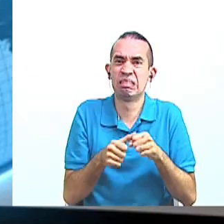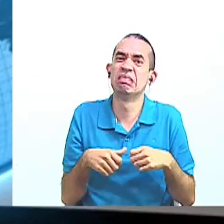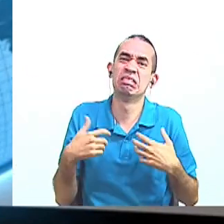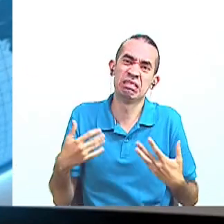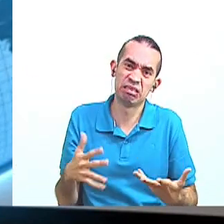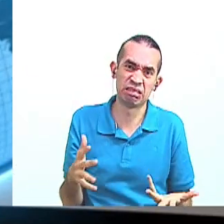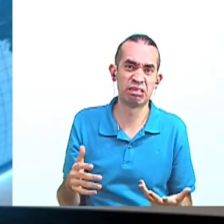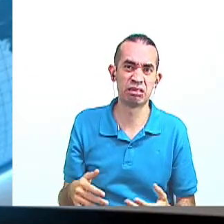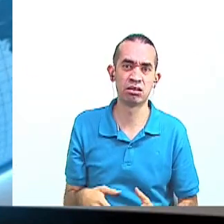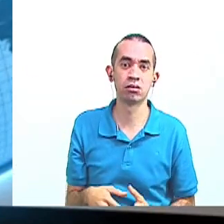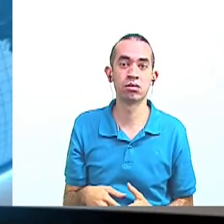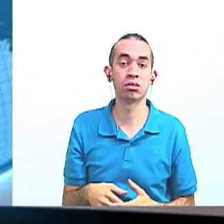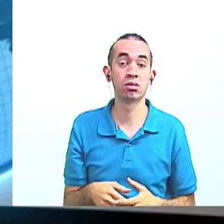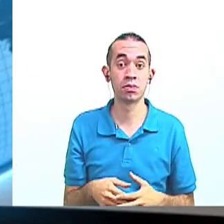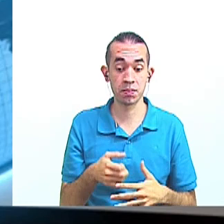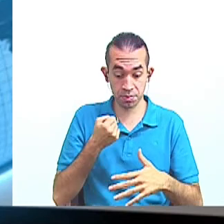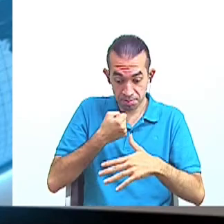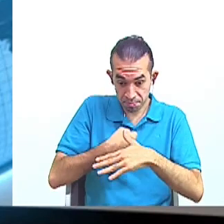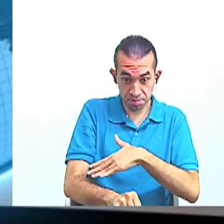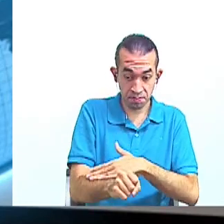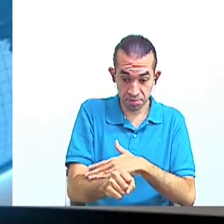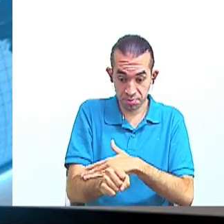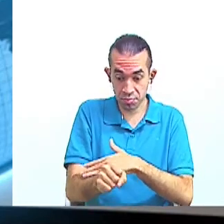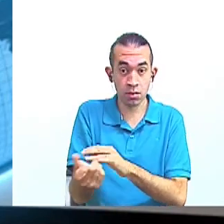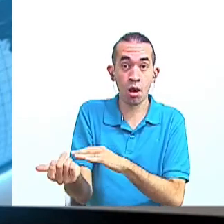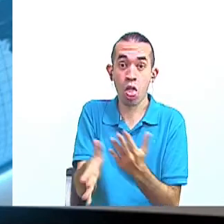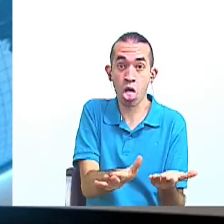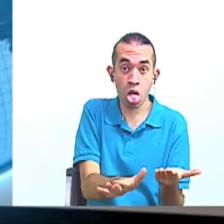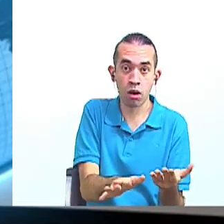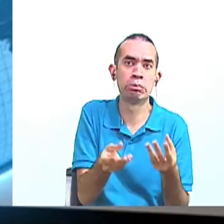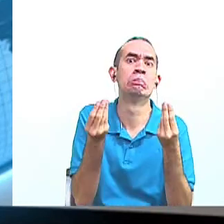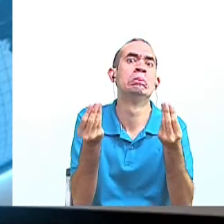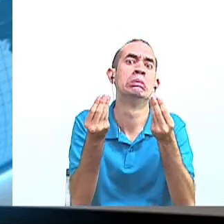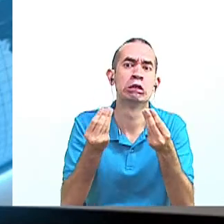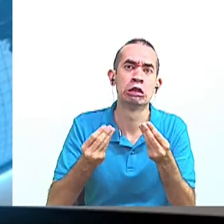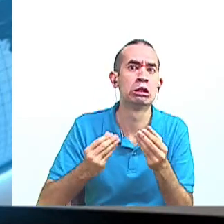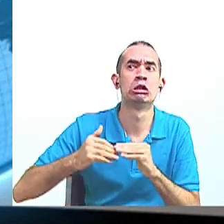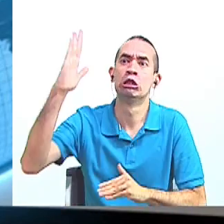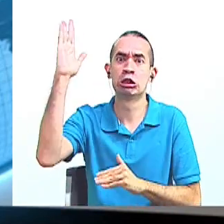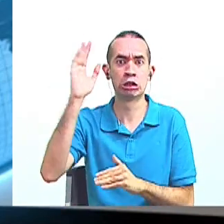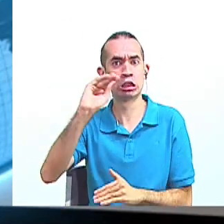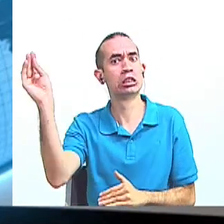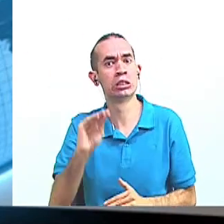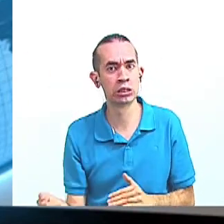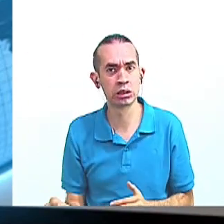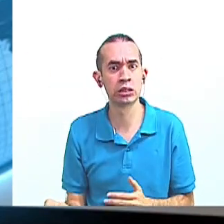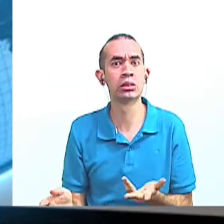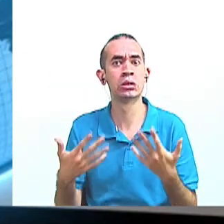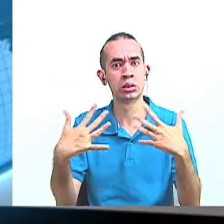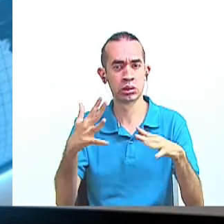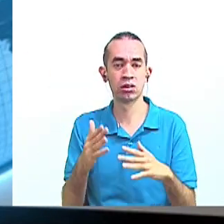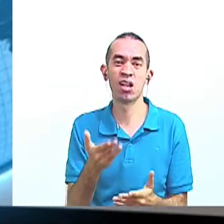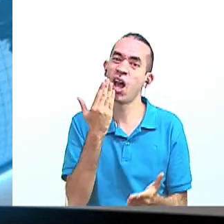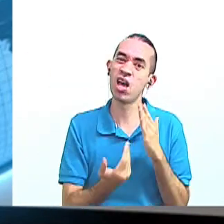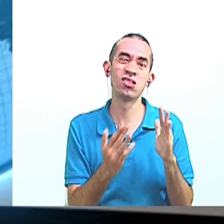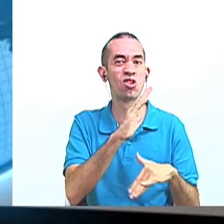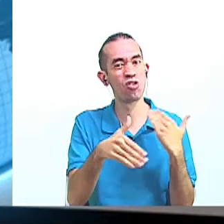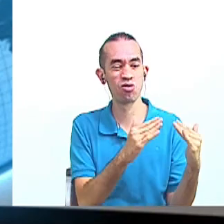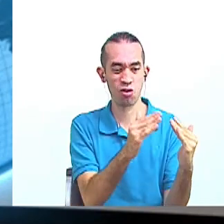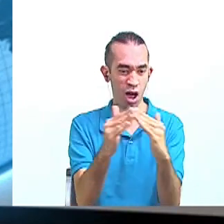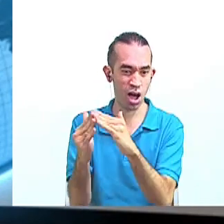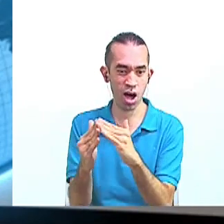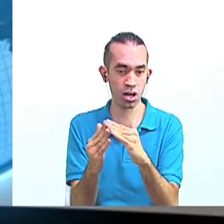es que la tasa de mortalidad infantil era altísima. Prácticamente en todos los hogares un